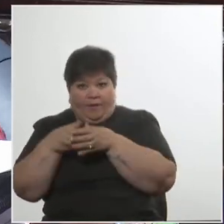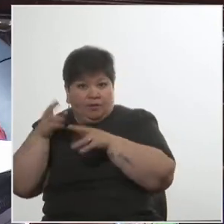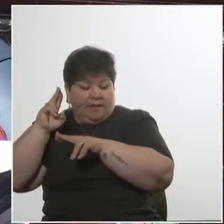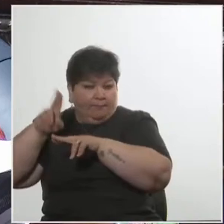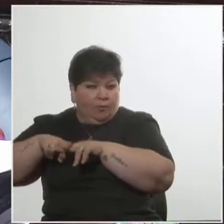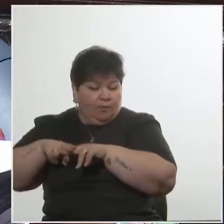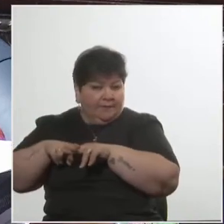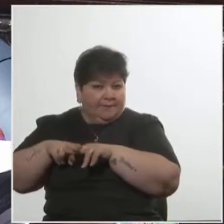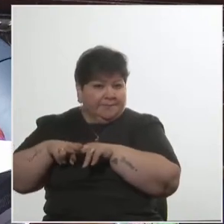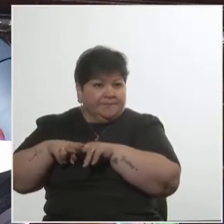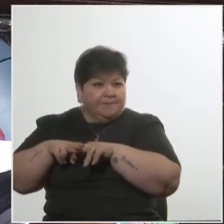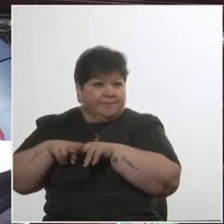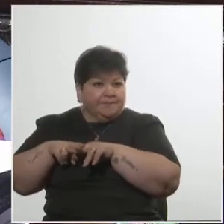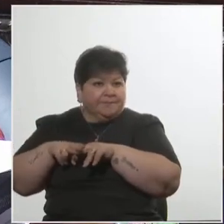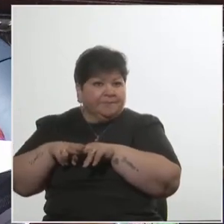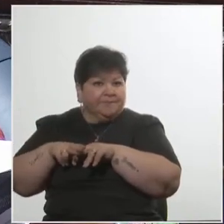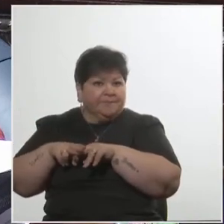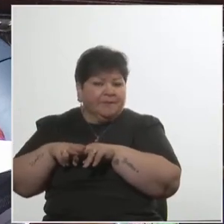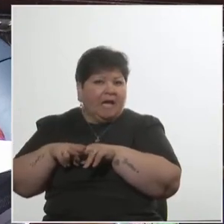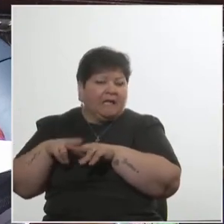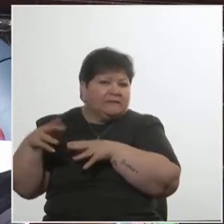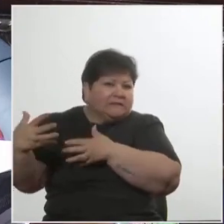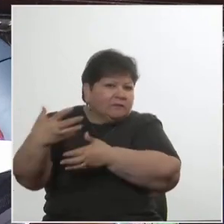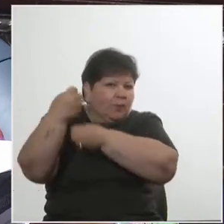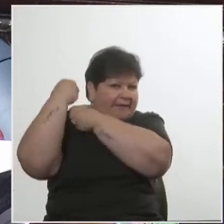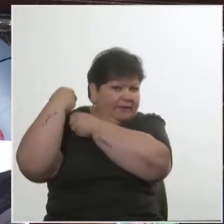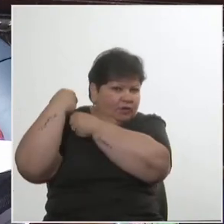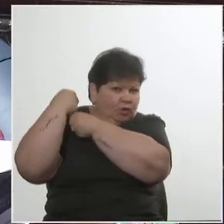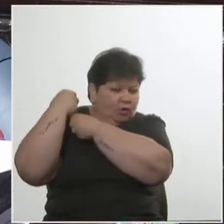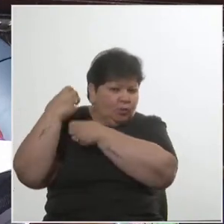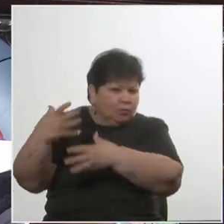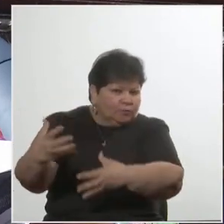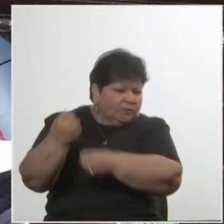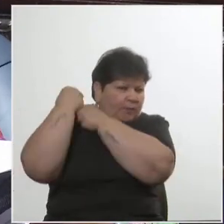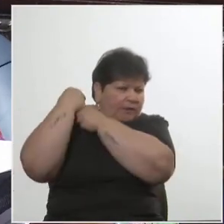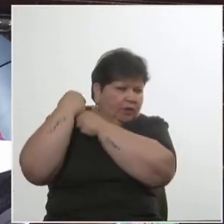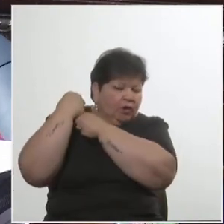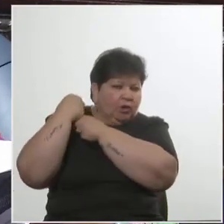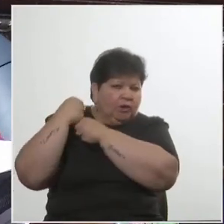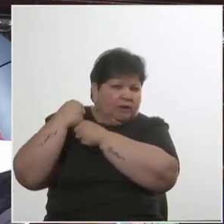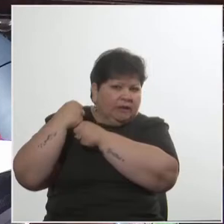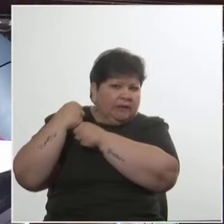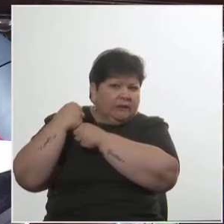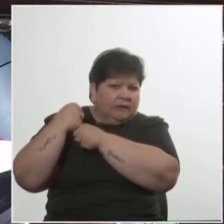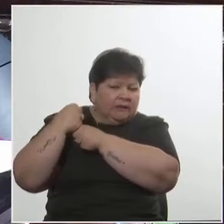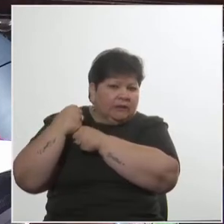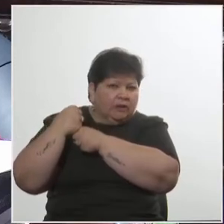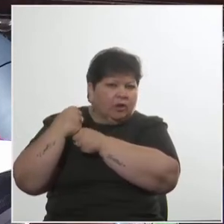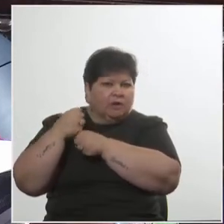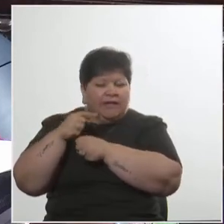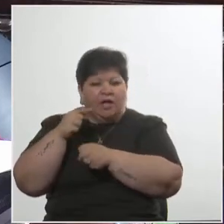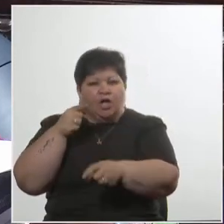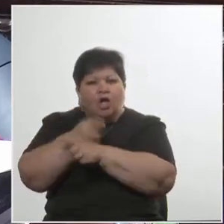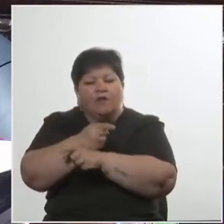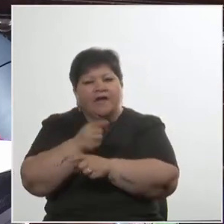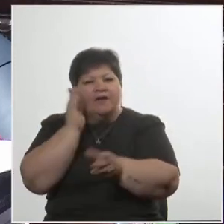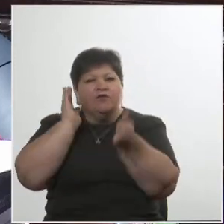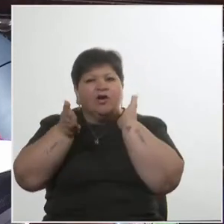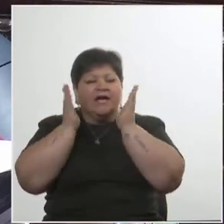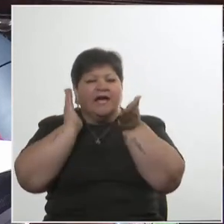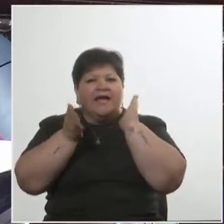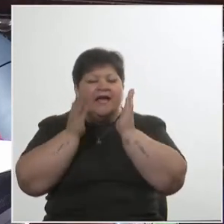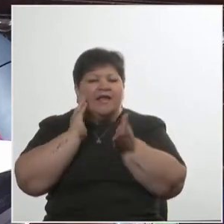a incluso había hecho secuestro un secuestro extorsivo contra un abogado de una empresa